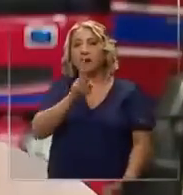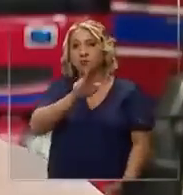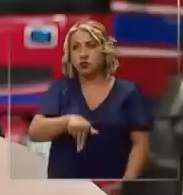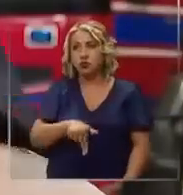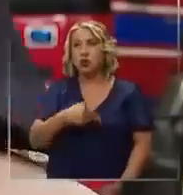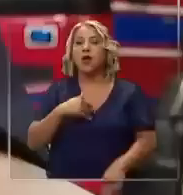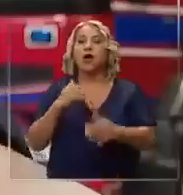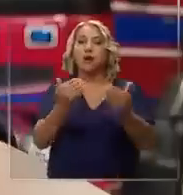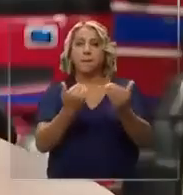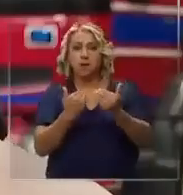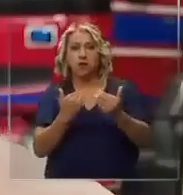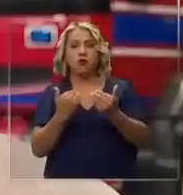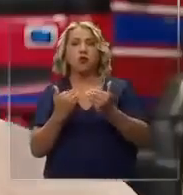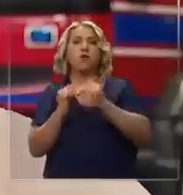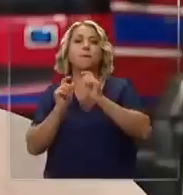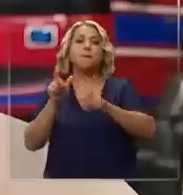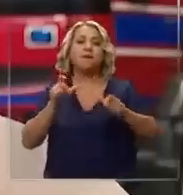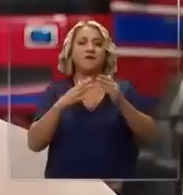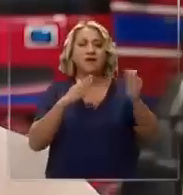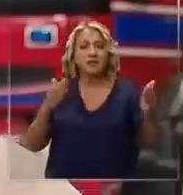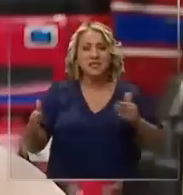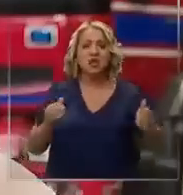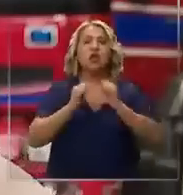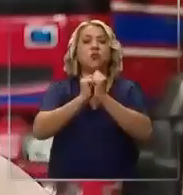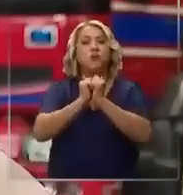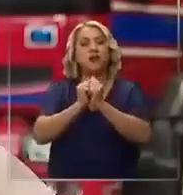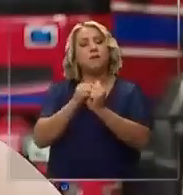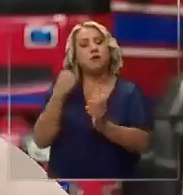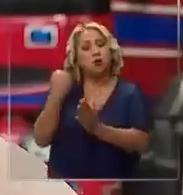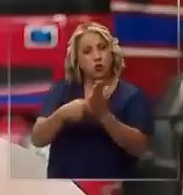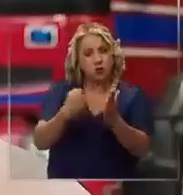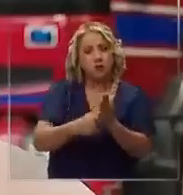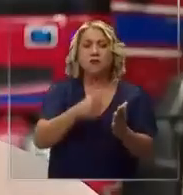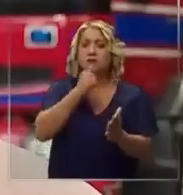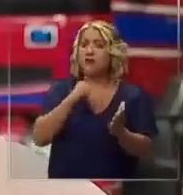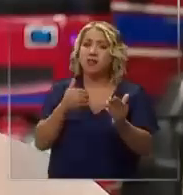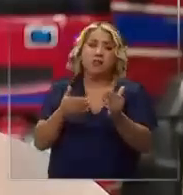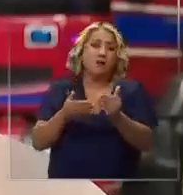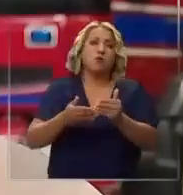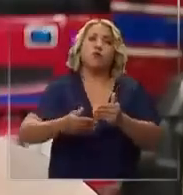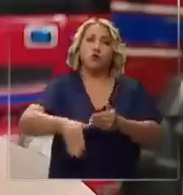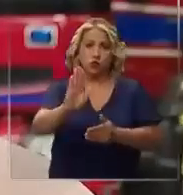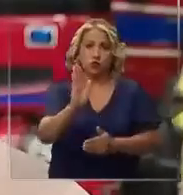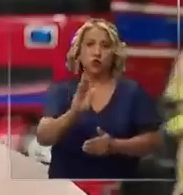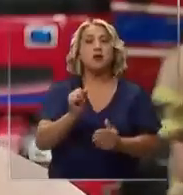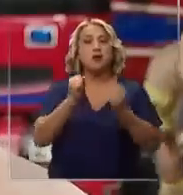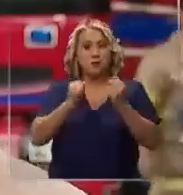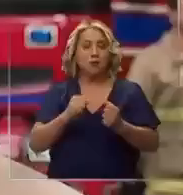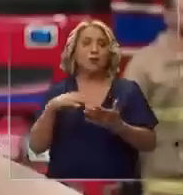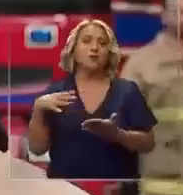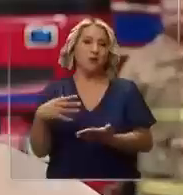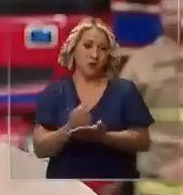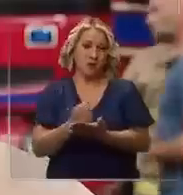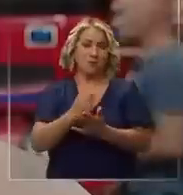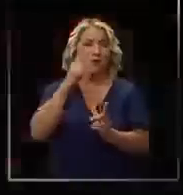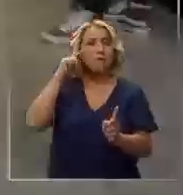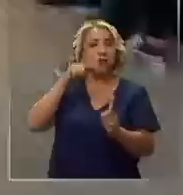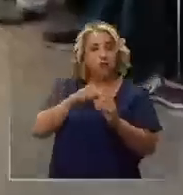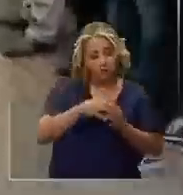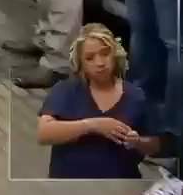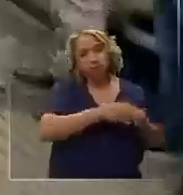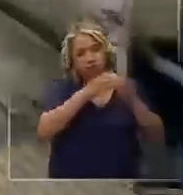cómo nos trataron, al apoyo de los compañeros, sacamos la tarea adelante. Yo sé que falta mucho todavía, pero se pudo hacer a la misión que íbamos.